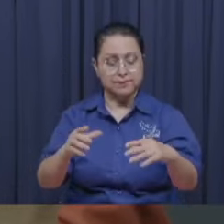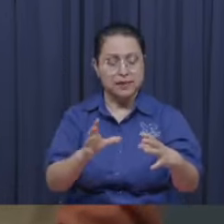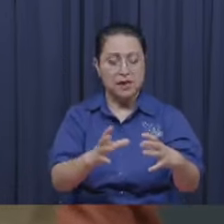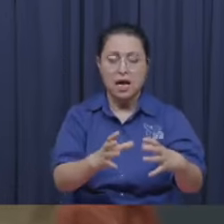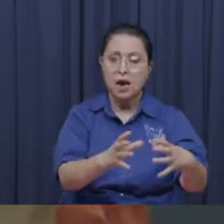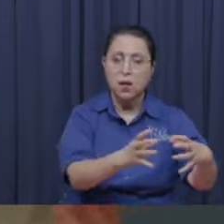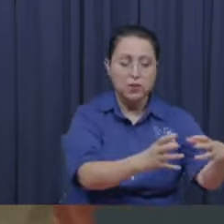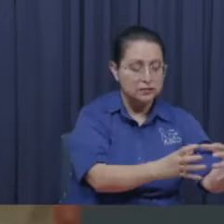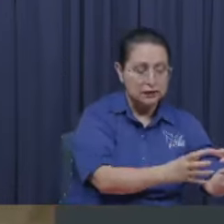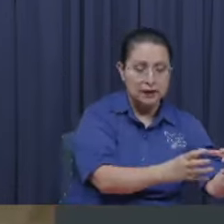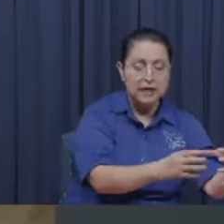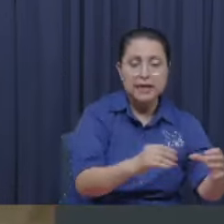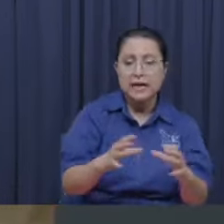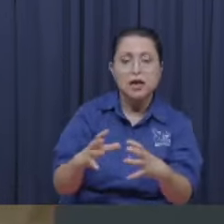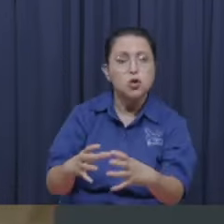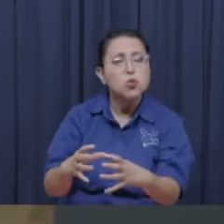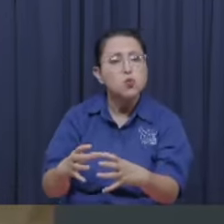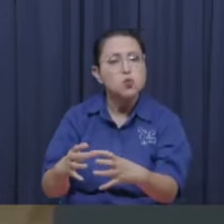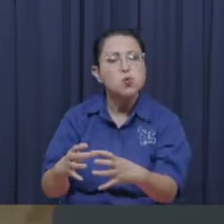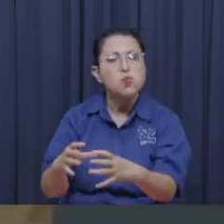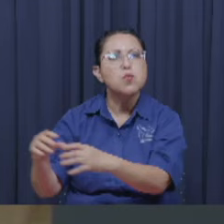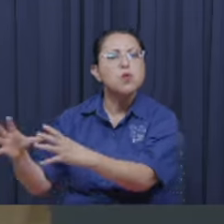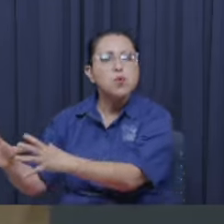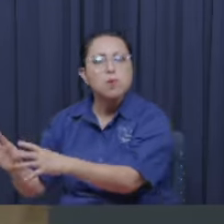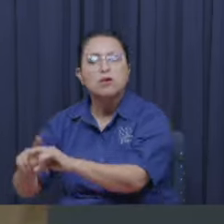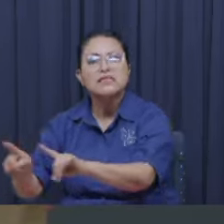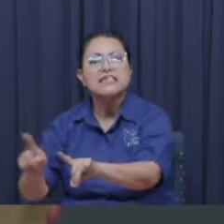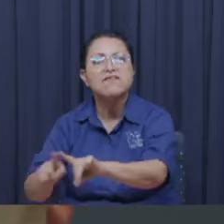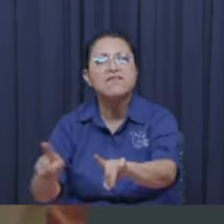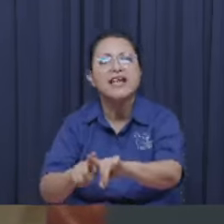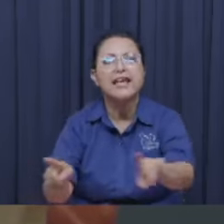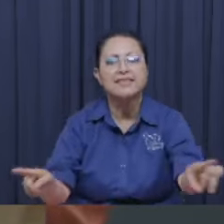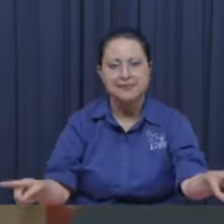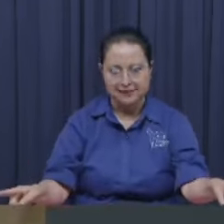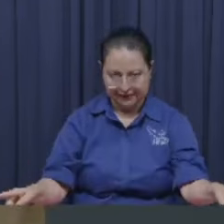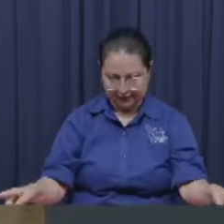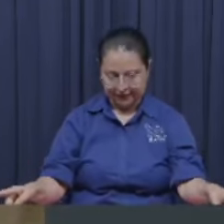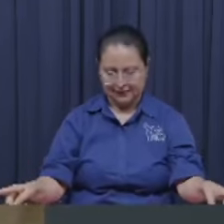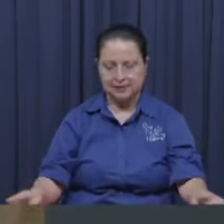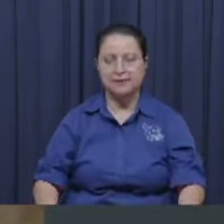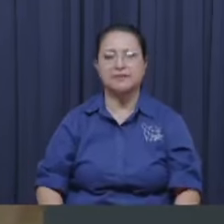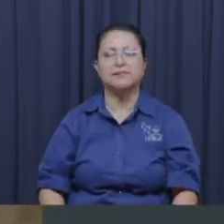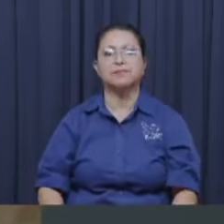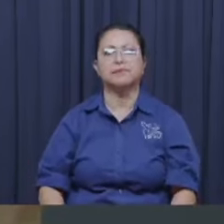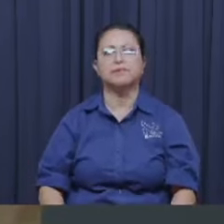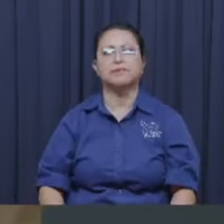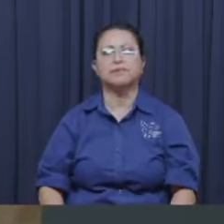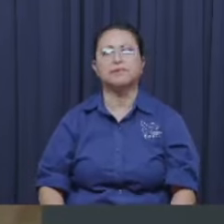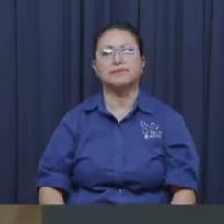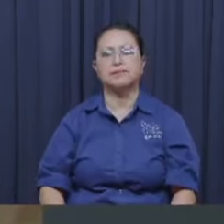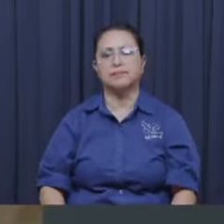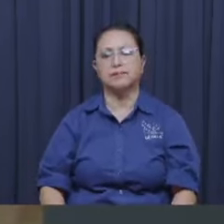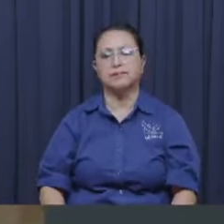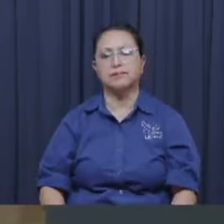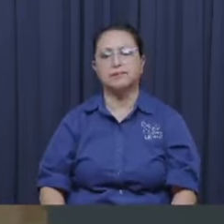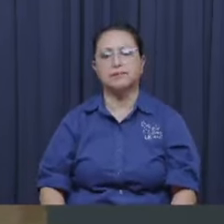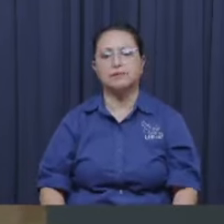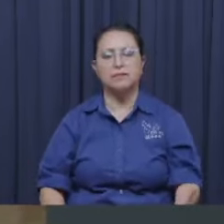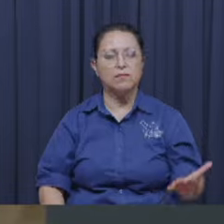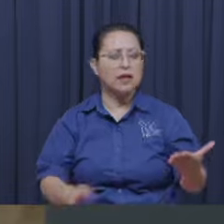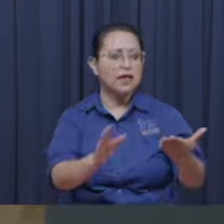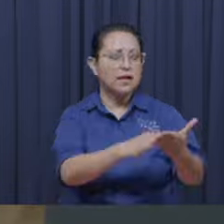las mentes de las diferentes personas que conformaron la humanidad. Pero sigamos acá.